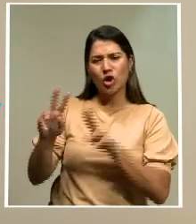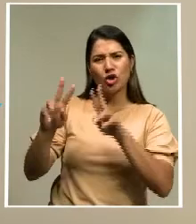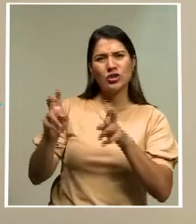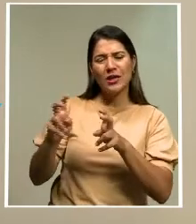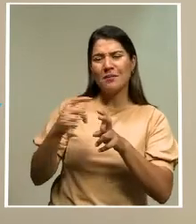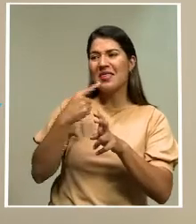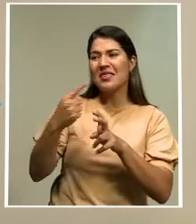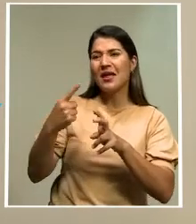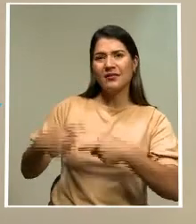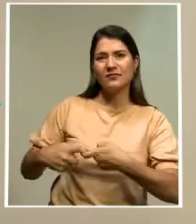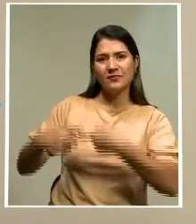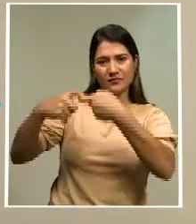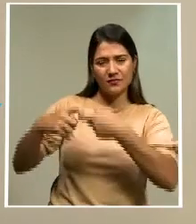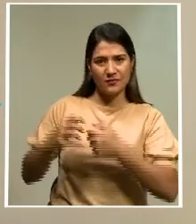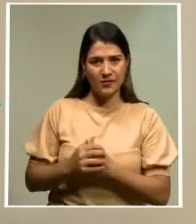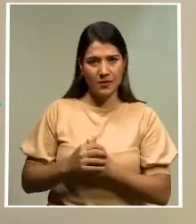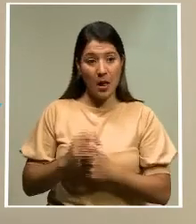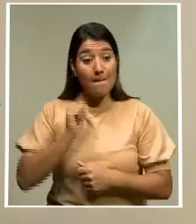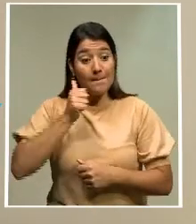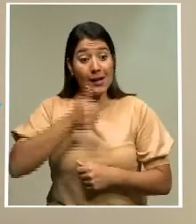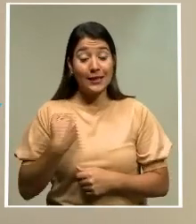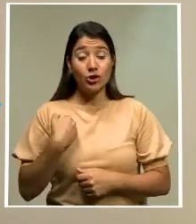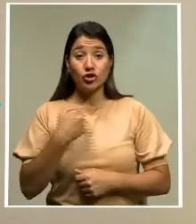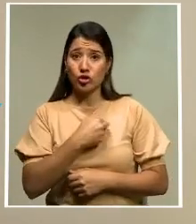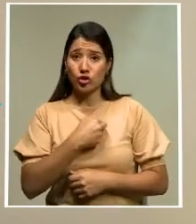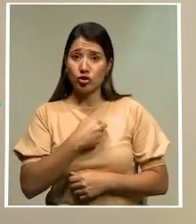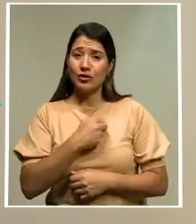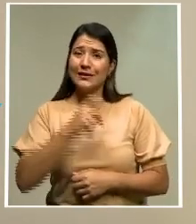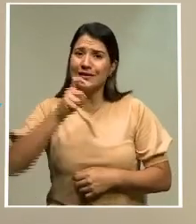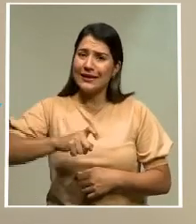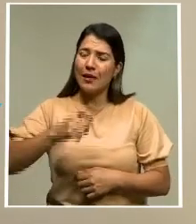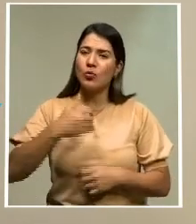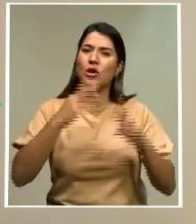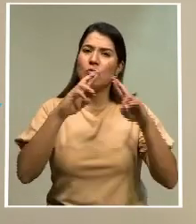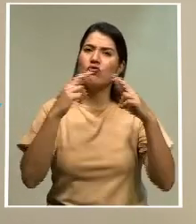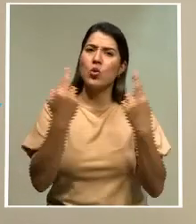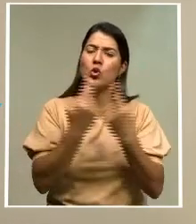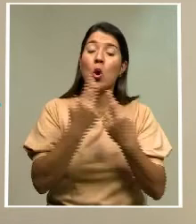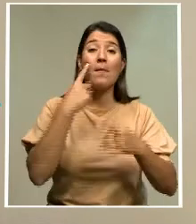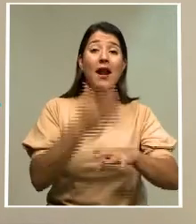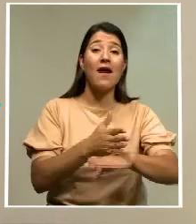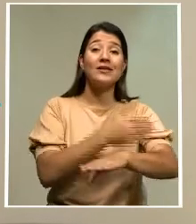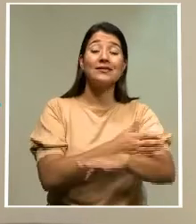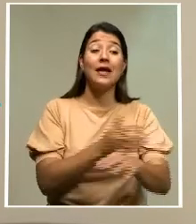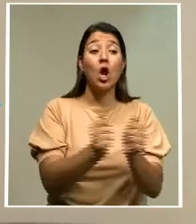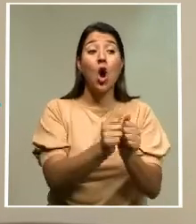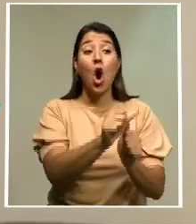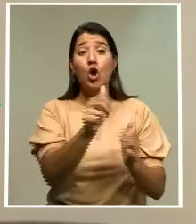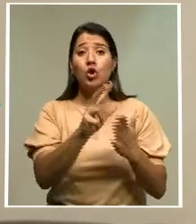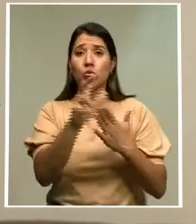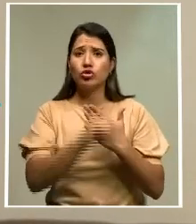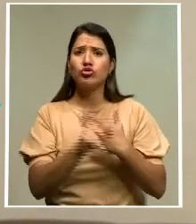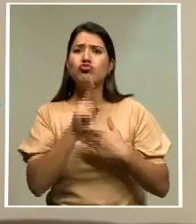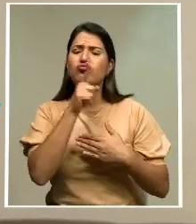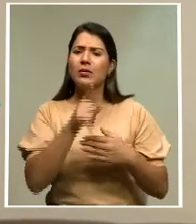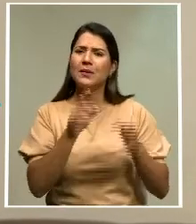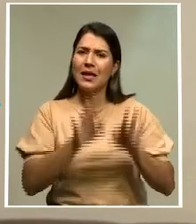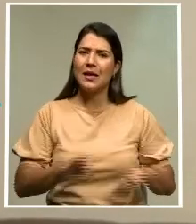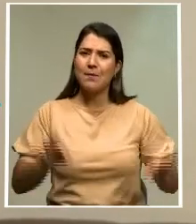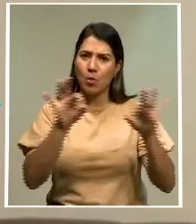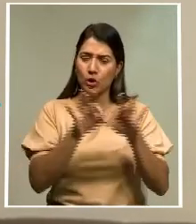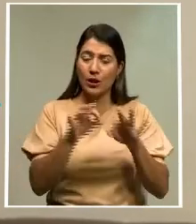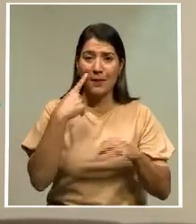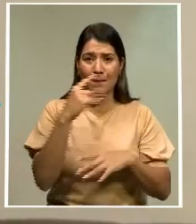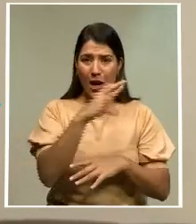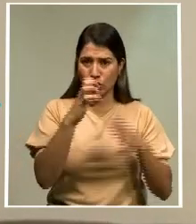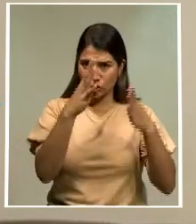que mañana tuviéramos una sesión en la que se pudiera avanzar con proyectos de vital importancia para el bienestar de los costarricenses, para generar